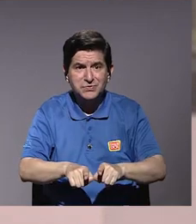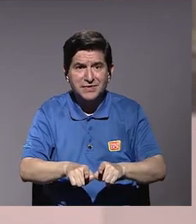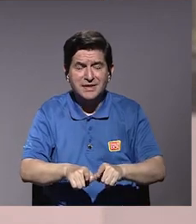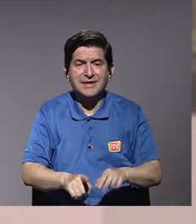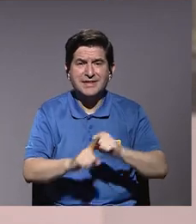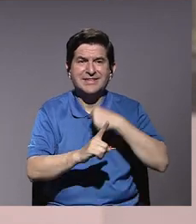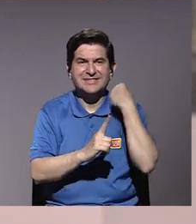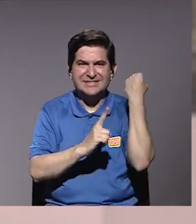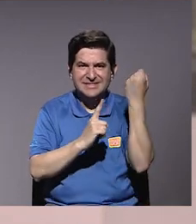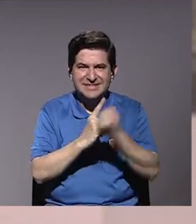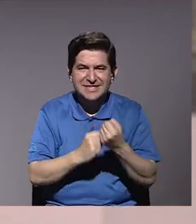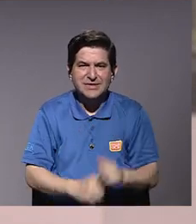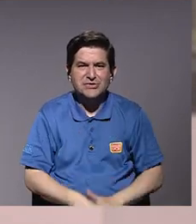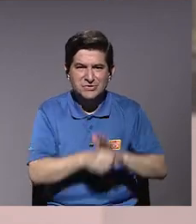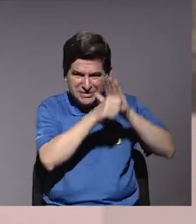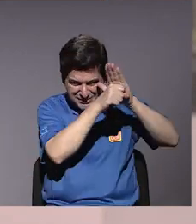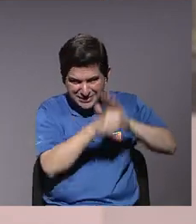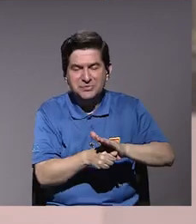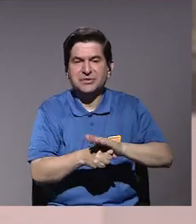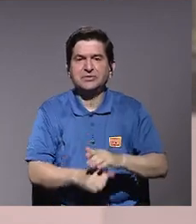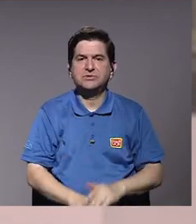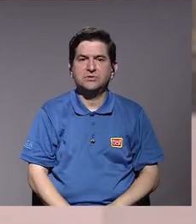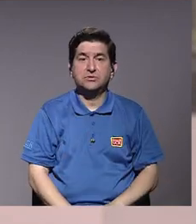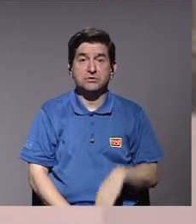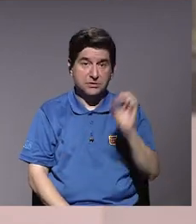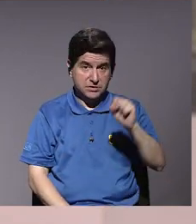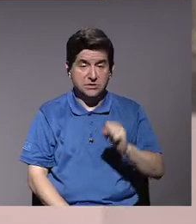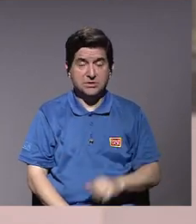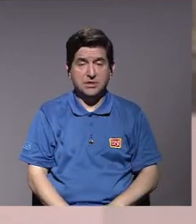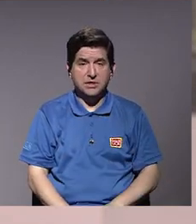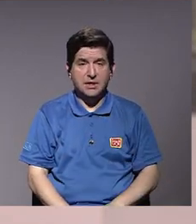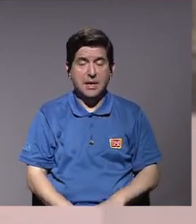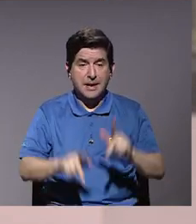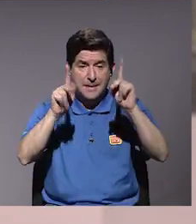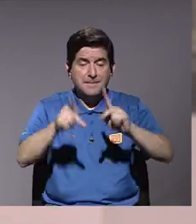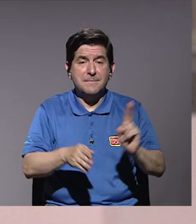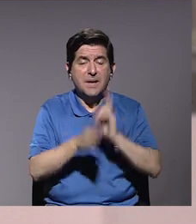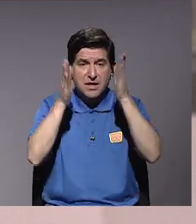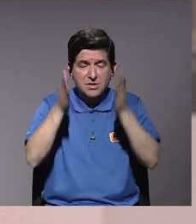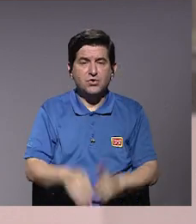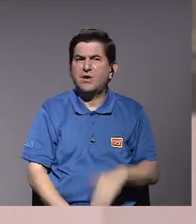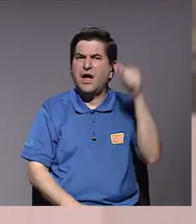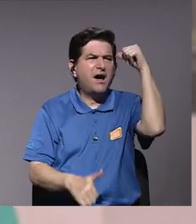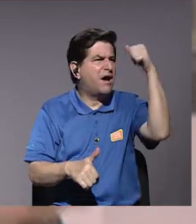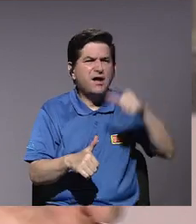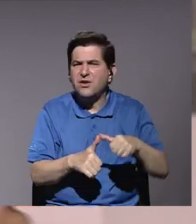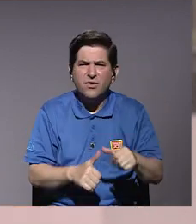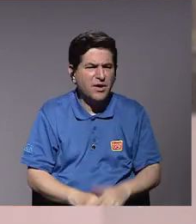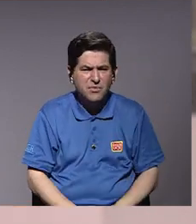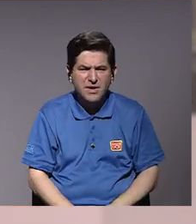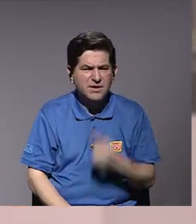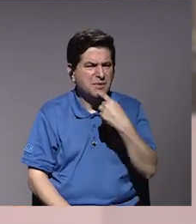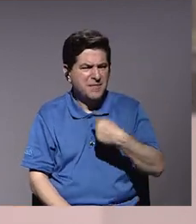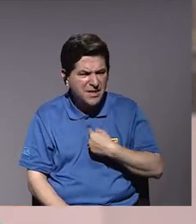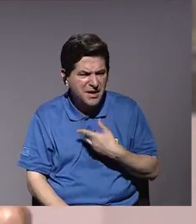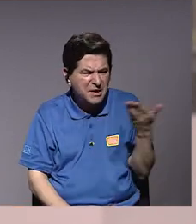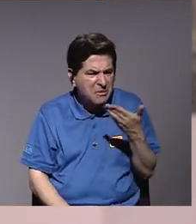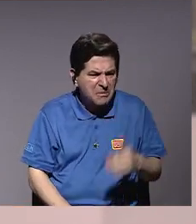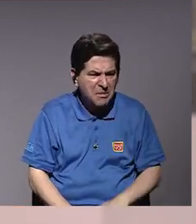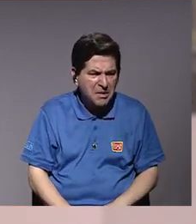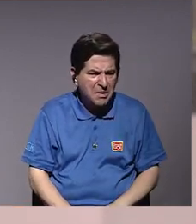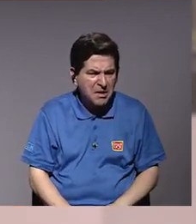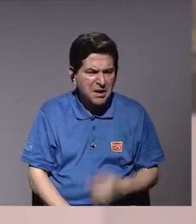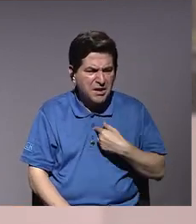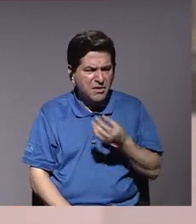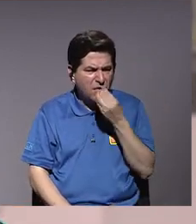hay una situación, digamos, de presión, ¿verdad? De la persona usuaria donde, ajá, no se acuerda qué fue lo primero que le dijeron, cómo era,